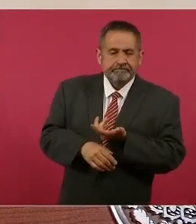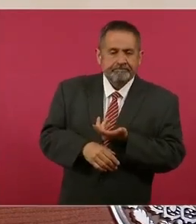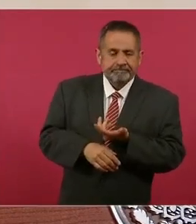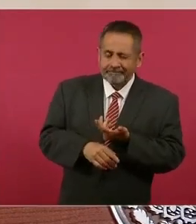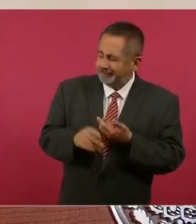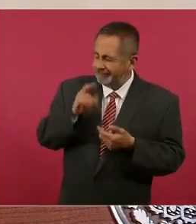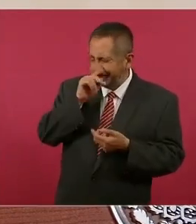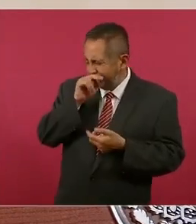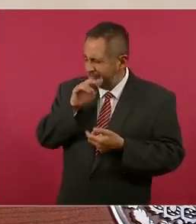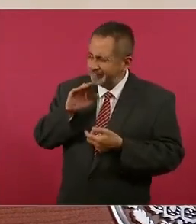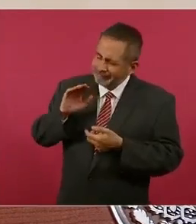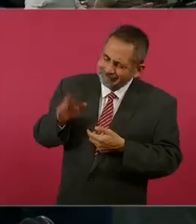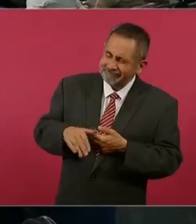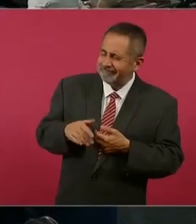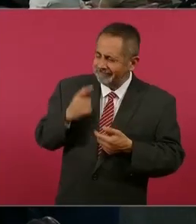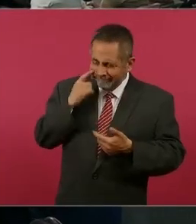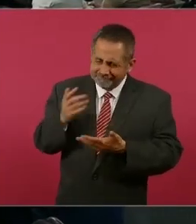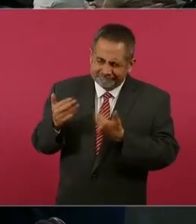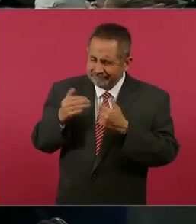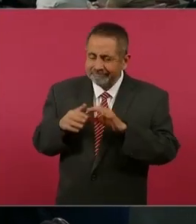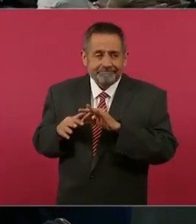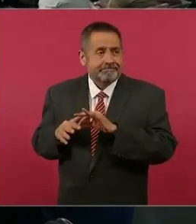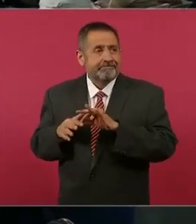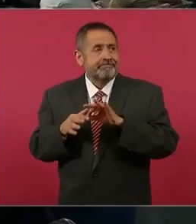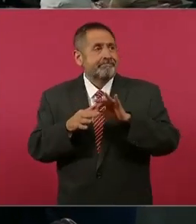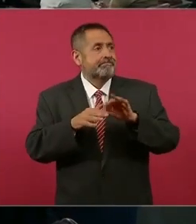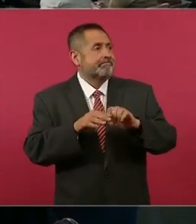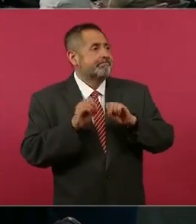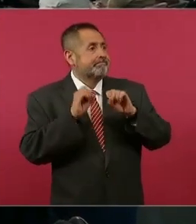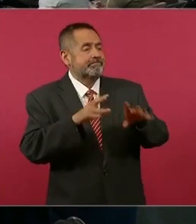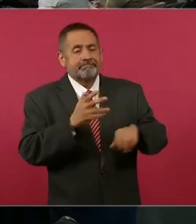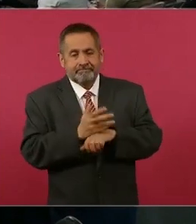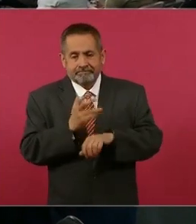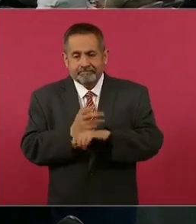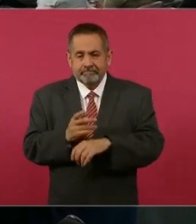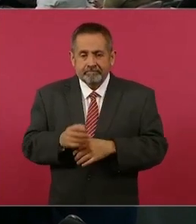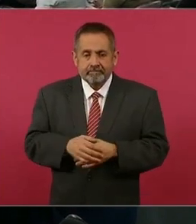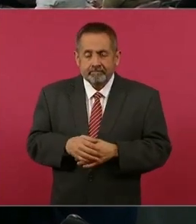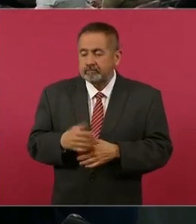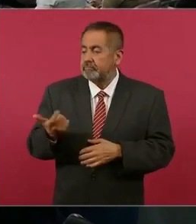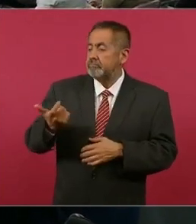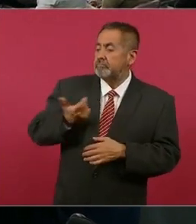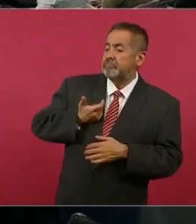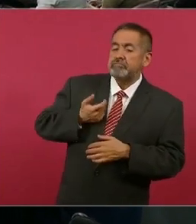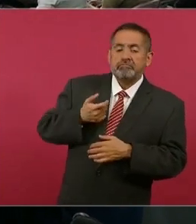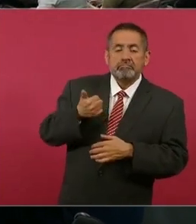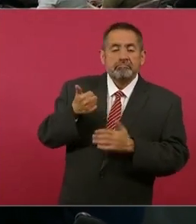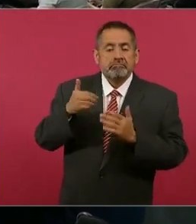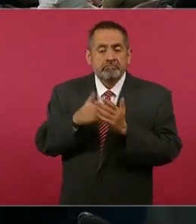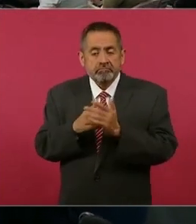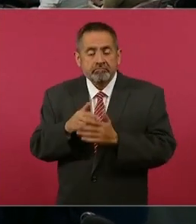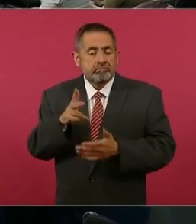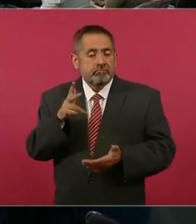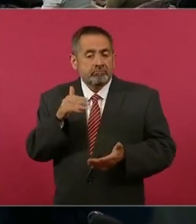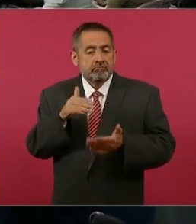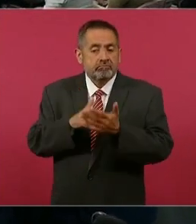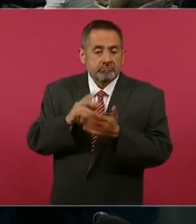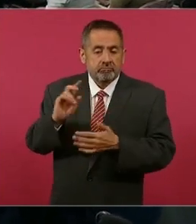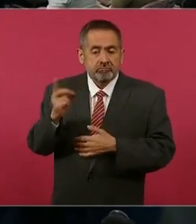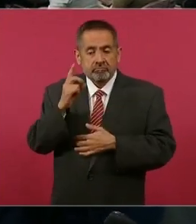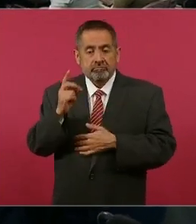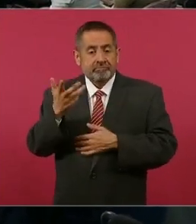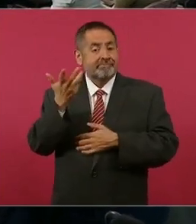ofrecen llevarlos a Estados Unidos, claro, por $6,000, por $8,000,